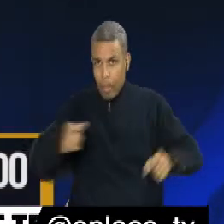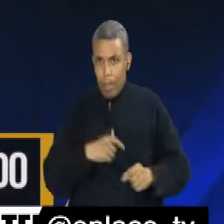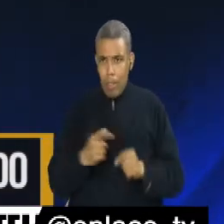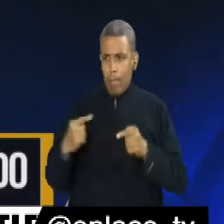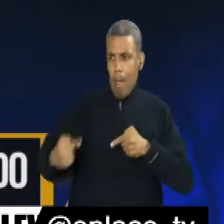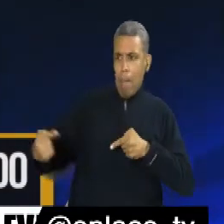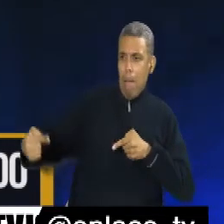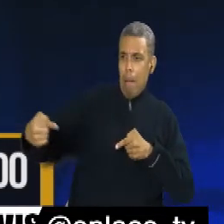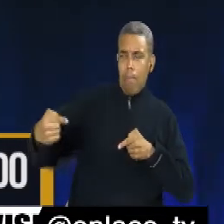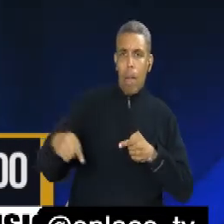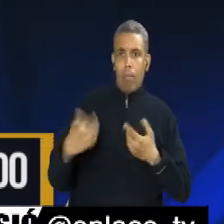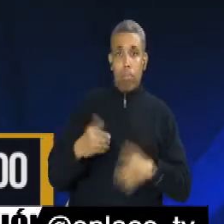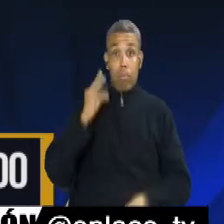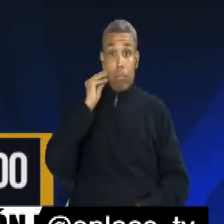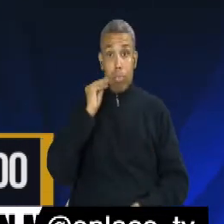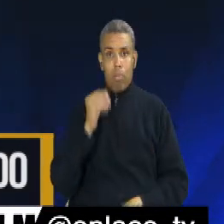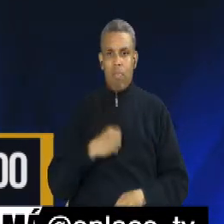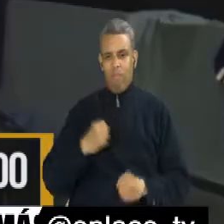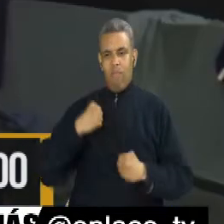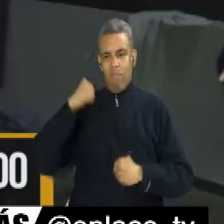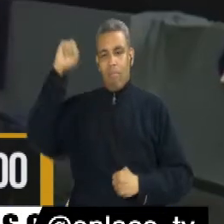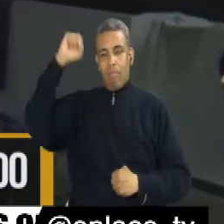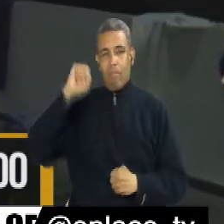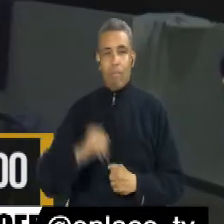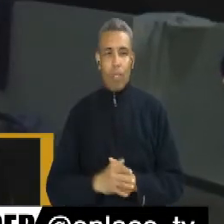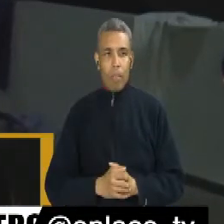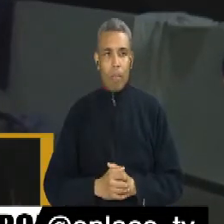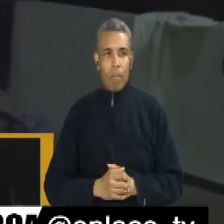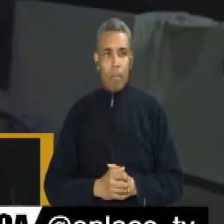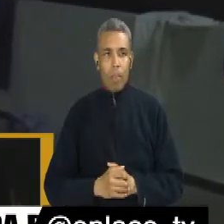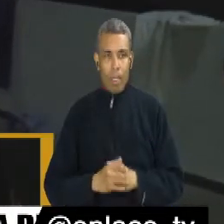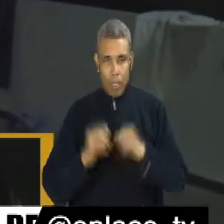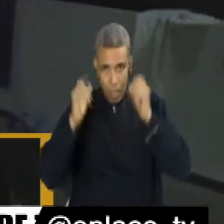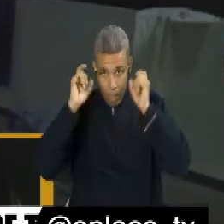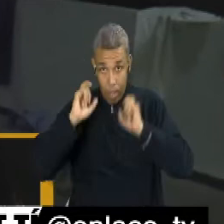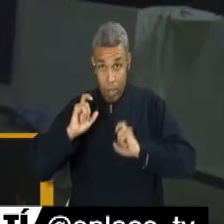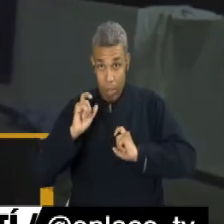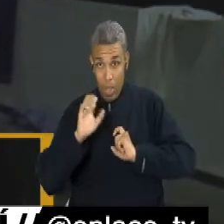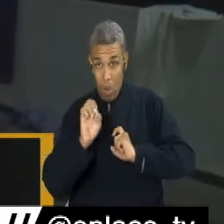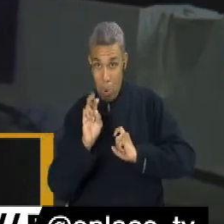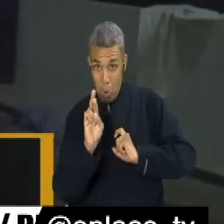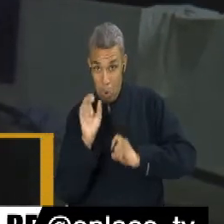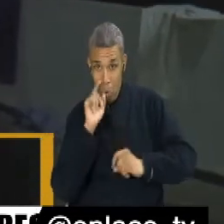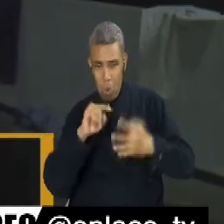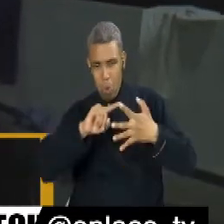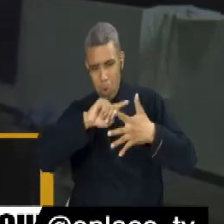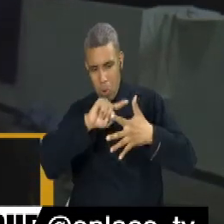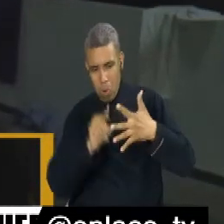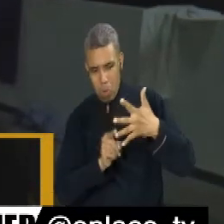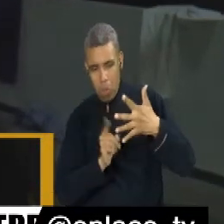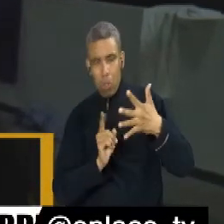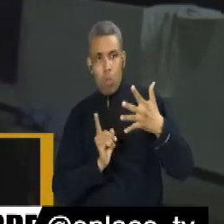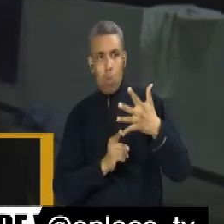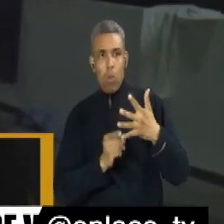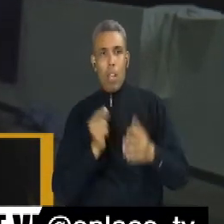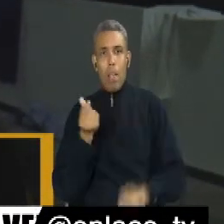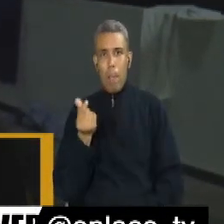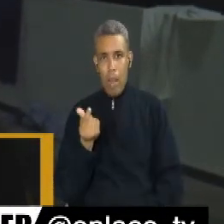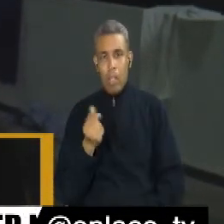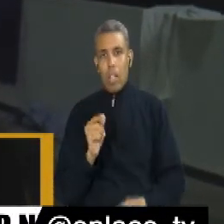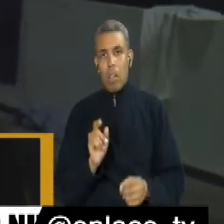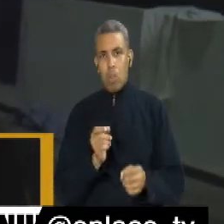gran trayectoria en este arte marcial. Tuvimos 4 medallas de oro, una de plata y una de bronce en las